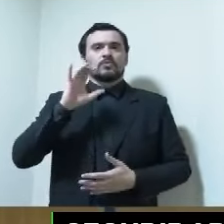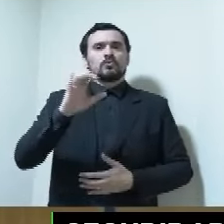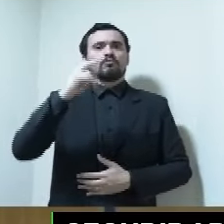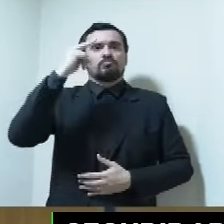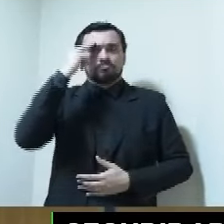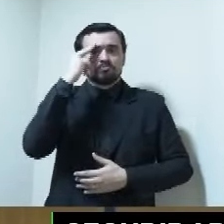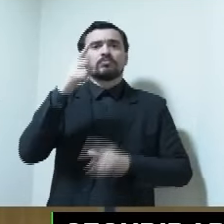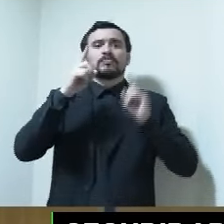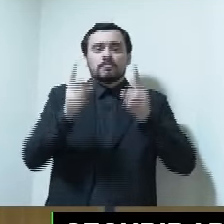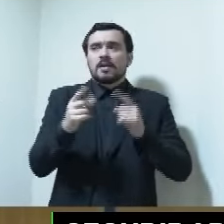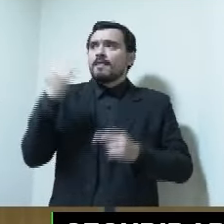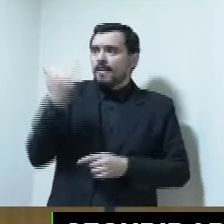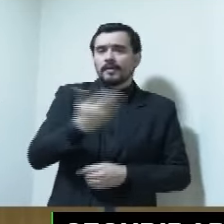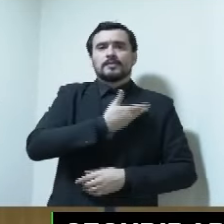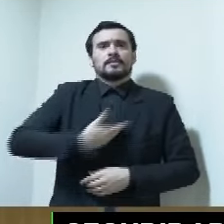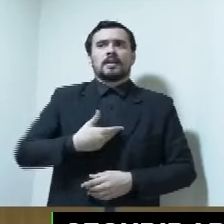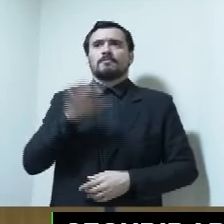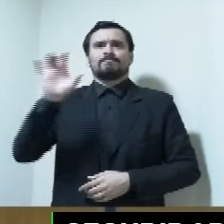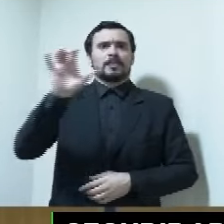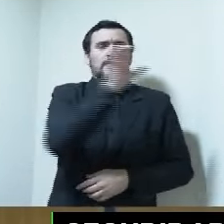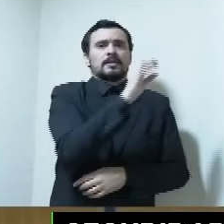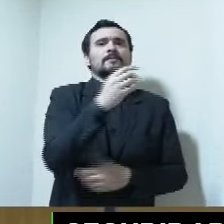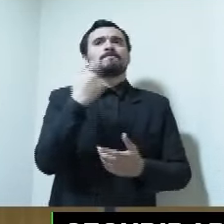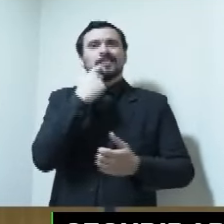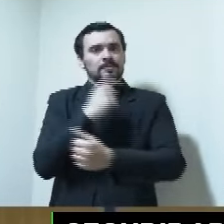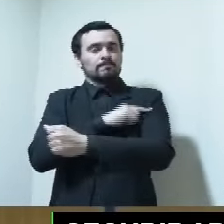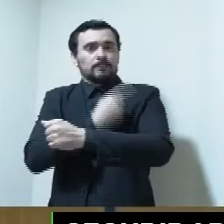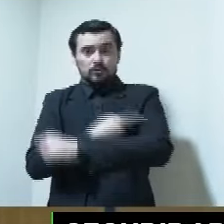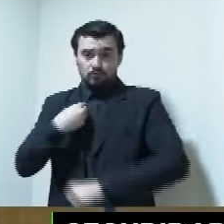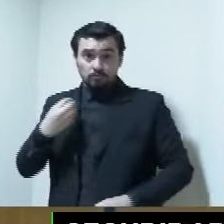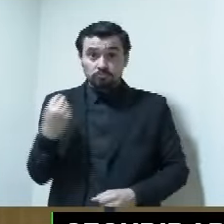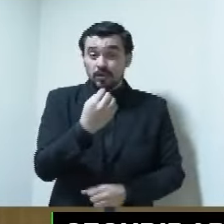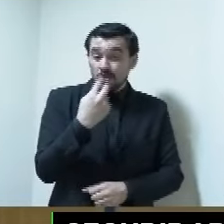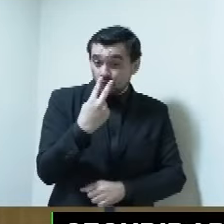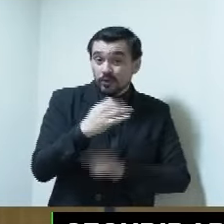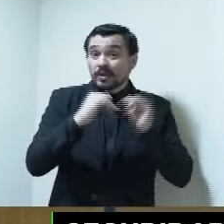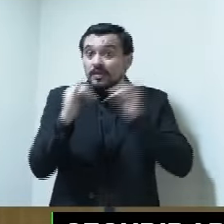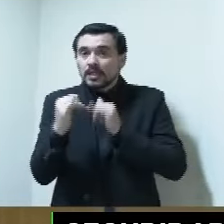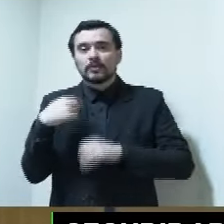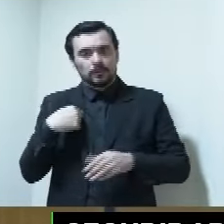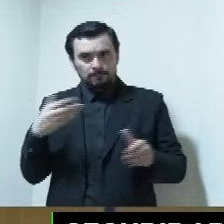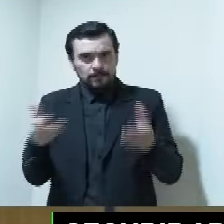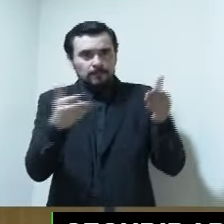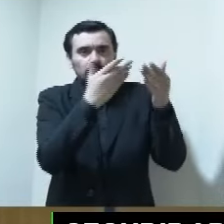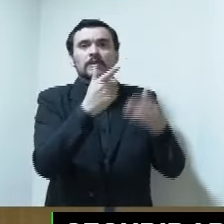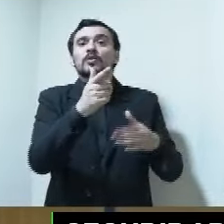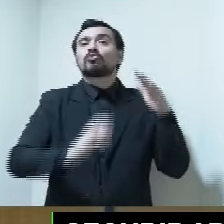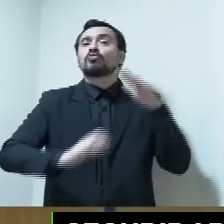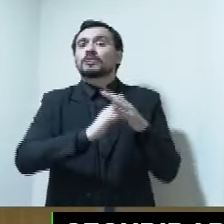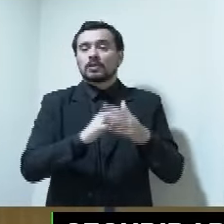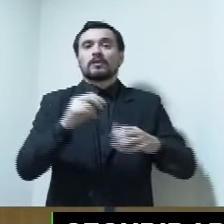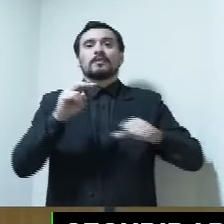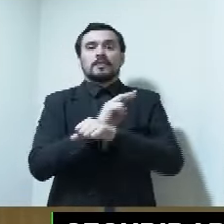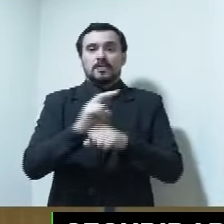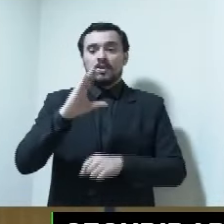los órganos legítimos del Estado. Apenas al asumir, a los 2 días, reactivamos el Consejo Nacional de Defensa, el